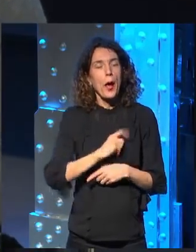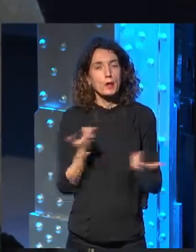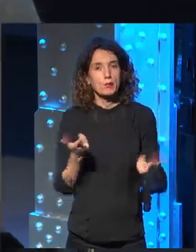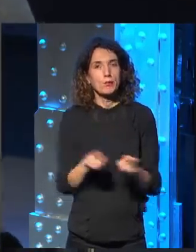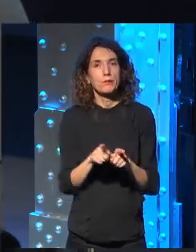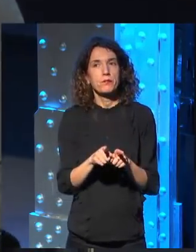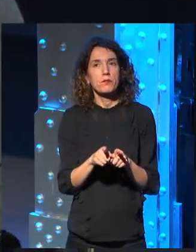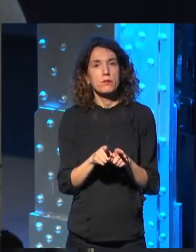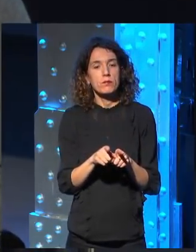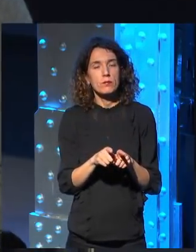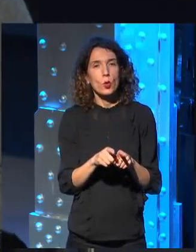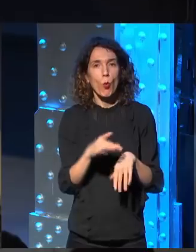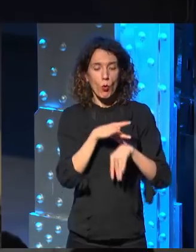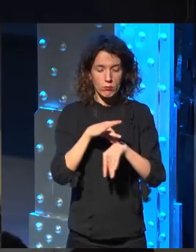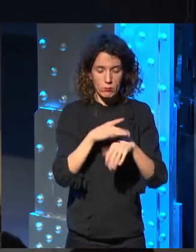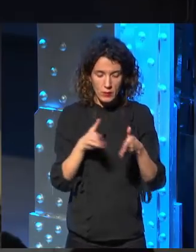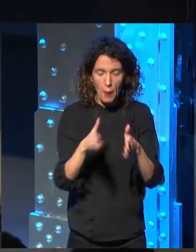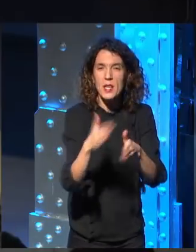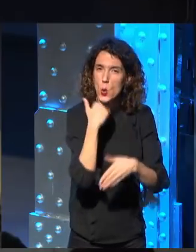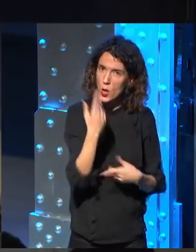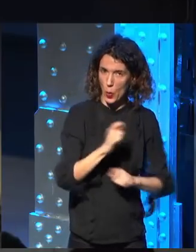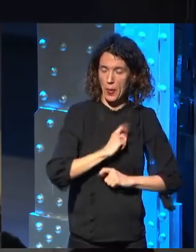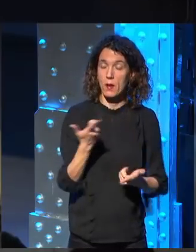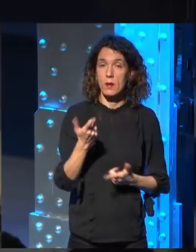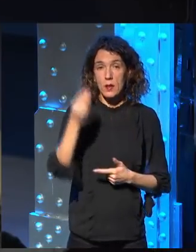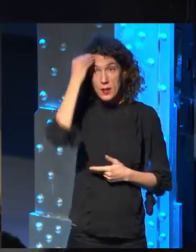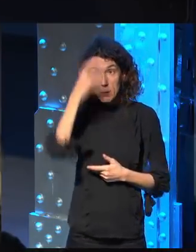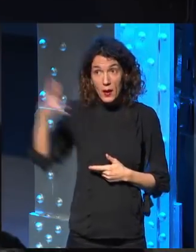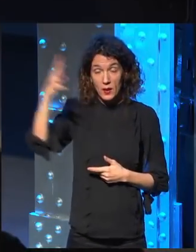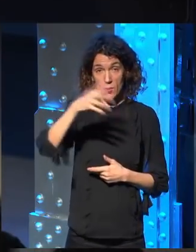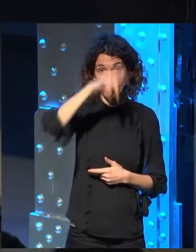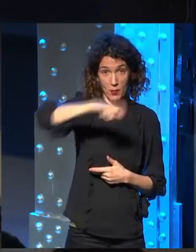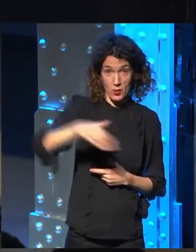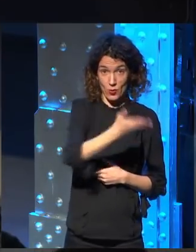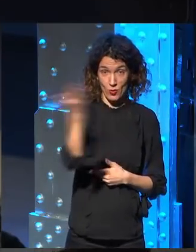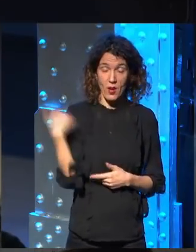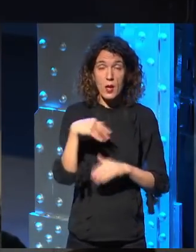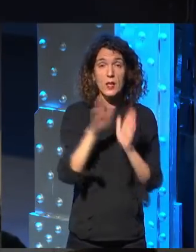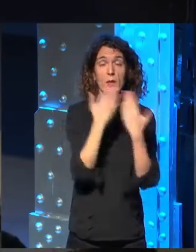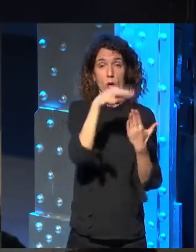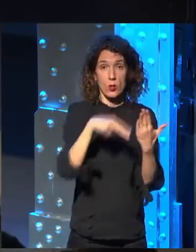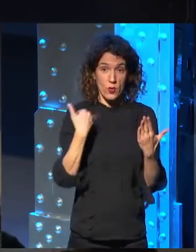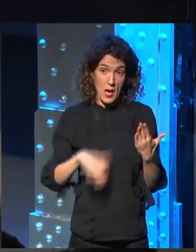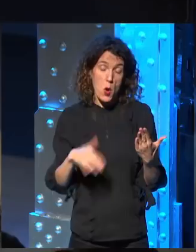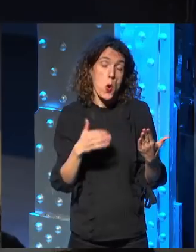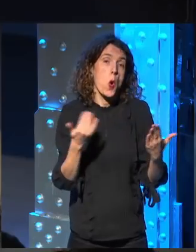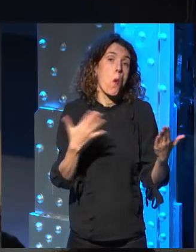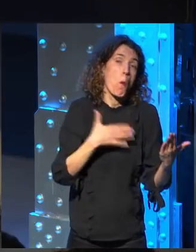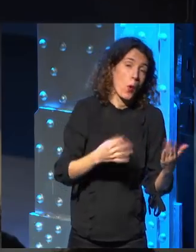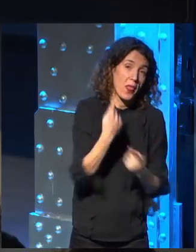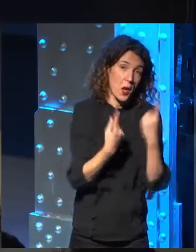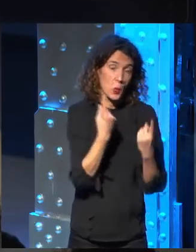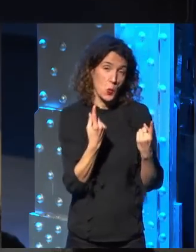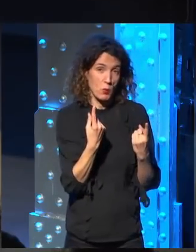indicando una cierta dirección, ¿no? Imagino que muchos de ustedes ya habrán leído el libro, si no, pues